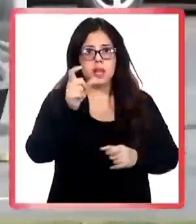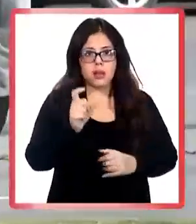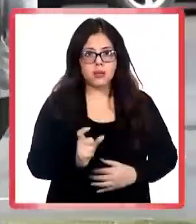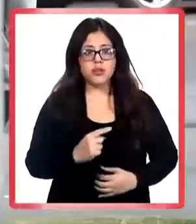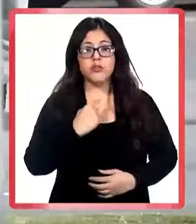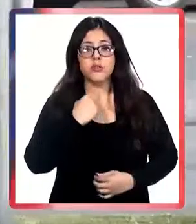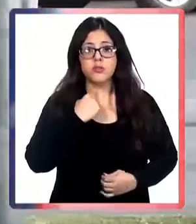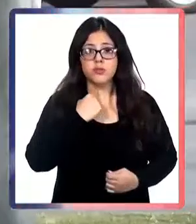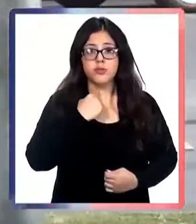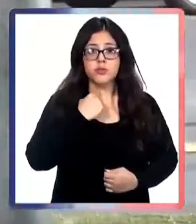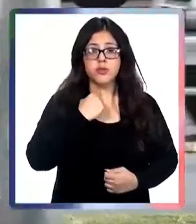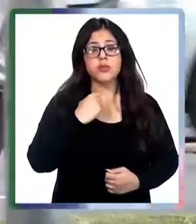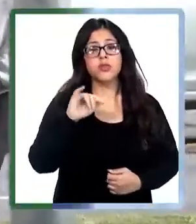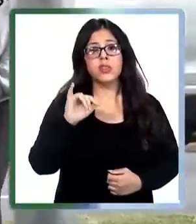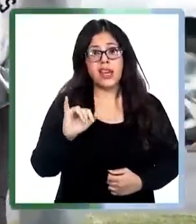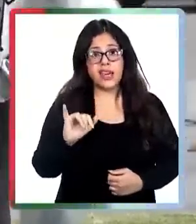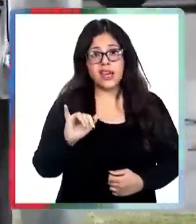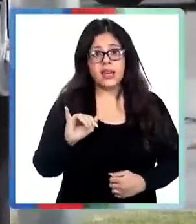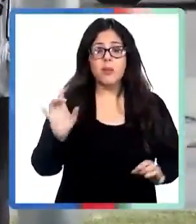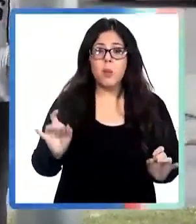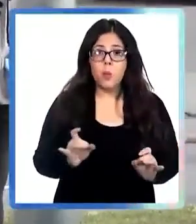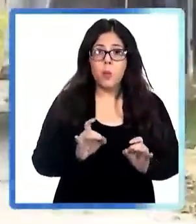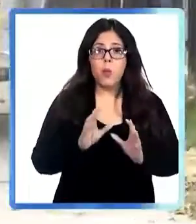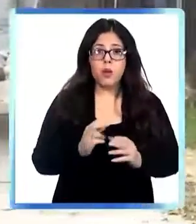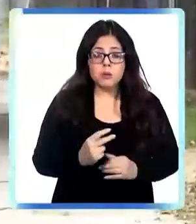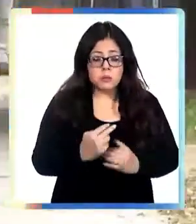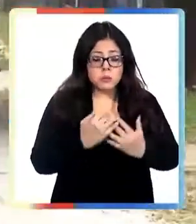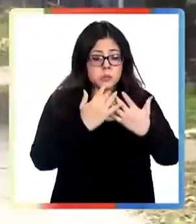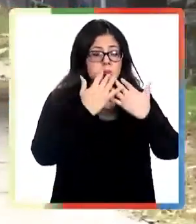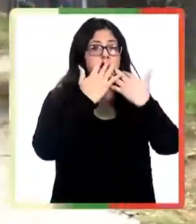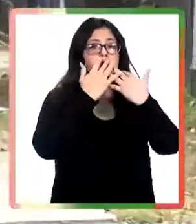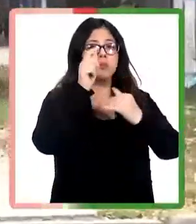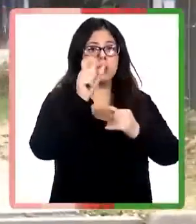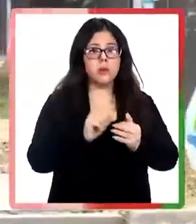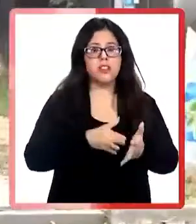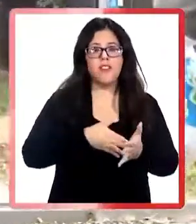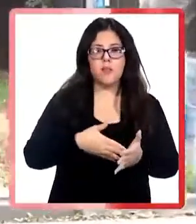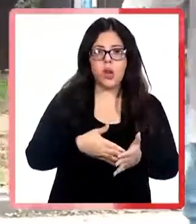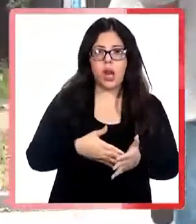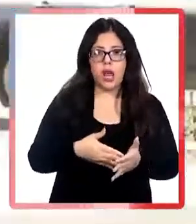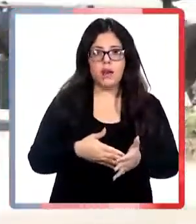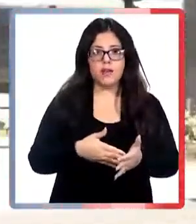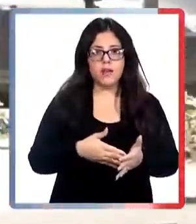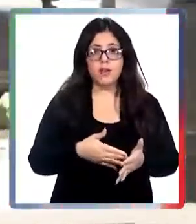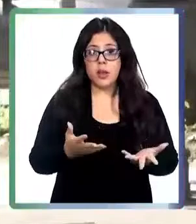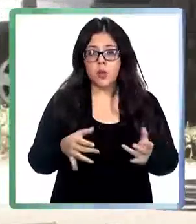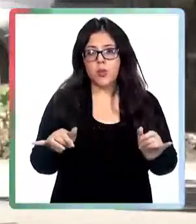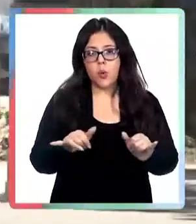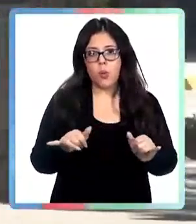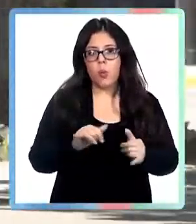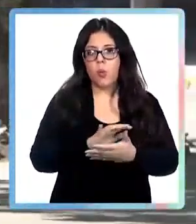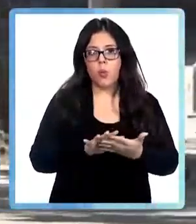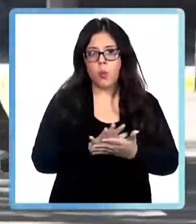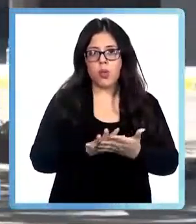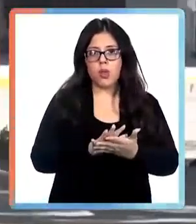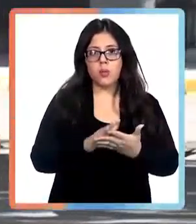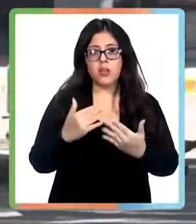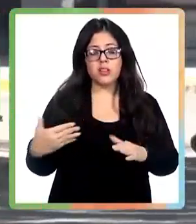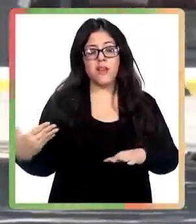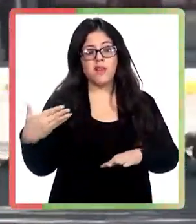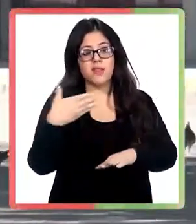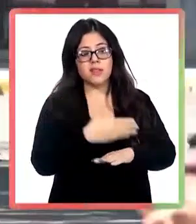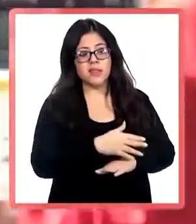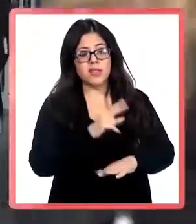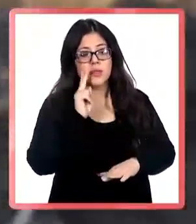que esté infectado, y potencialmente puede ser inhalada por un paciente vulnerable. En este caso sería un bebé, por ejemplo, que recibió una